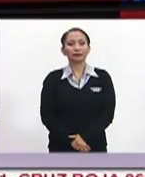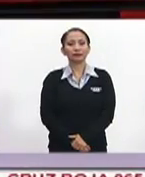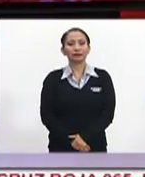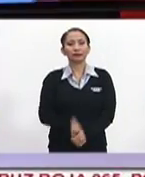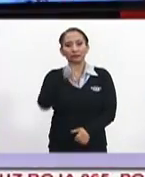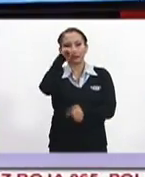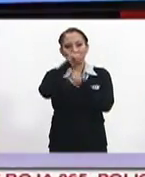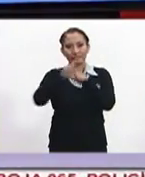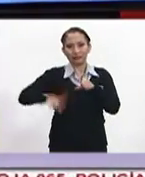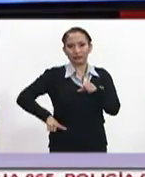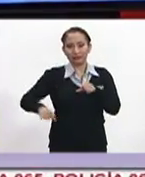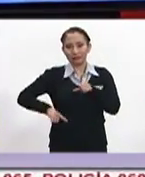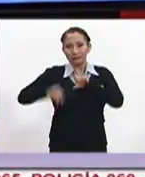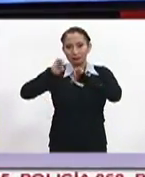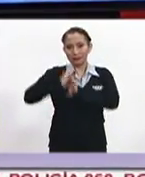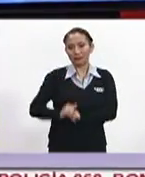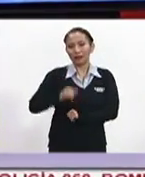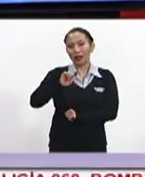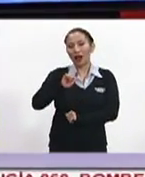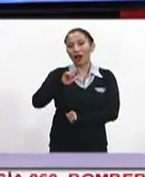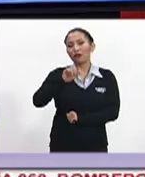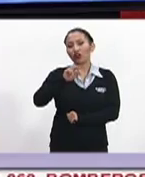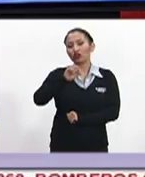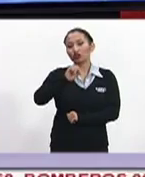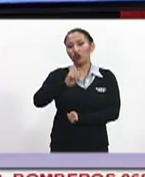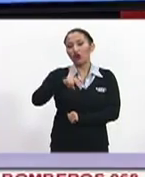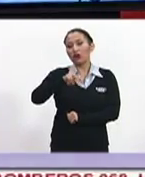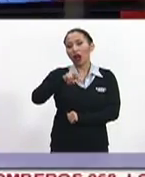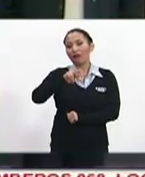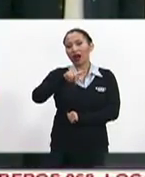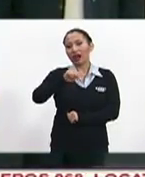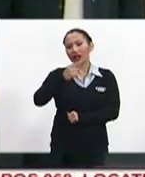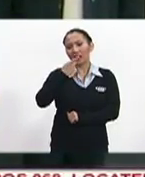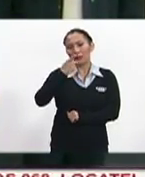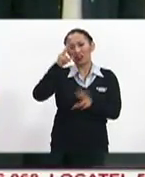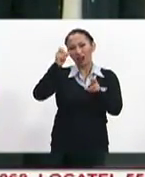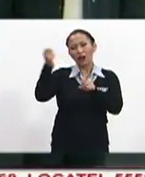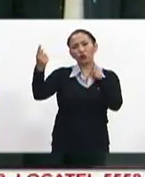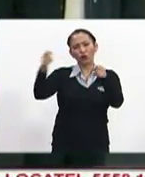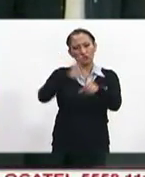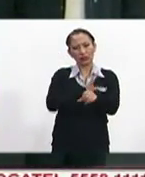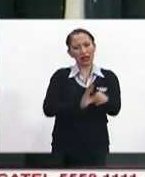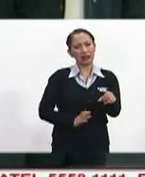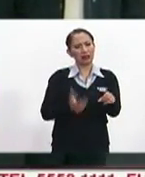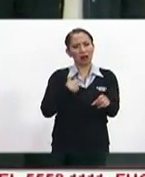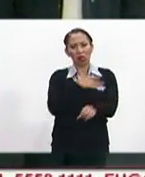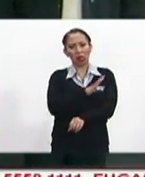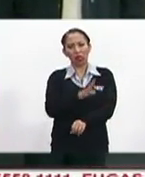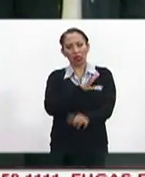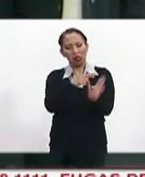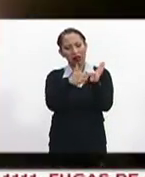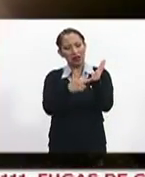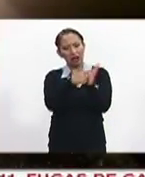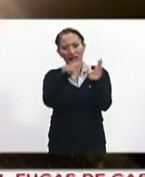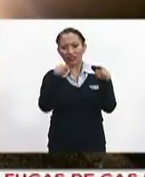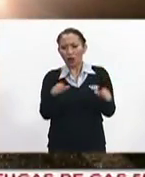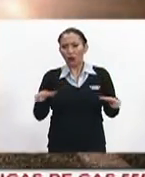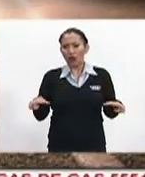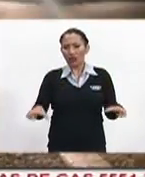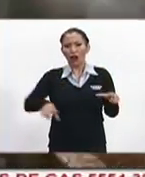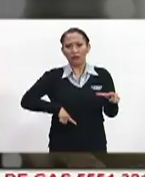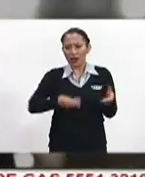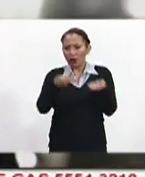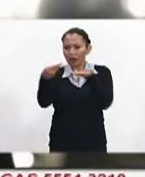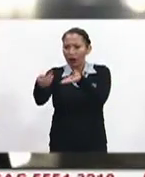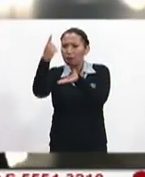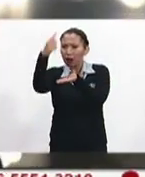El secretario de Gobernación, Alfonso Navarrete Prida, habló sobre el rechazo de algunos candidatos presidenciales al protocolo de seguridad que brinda el